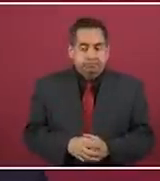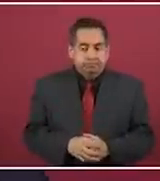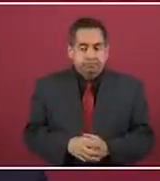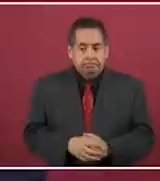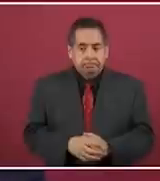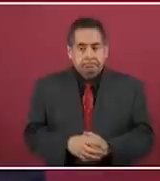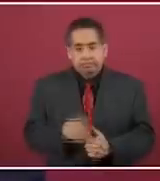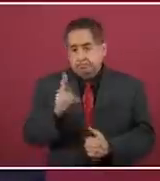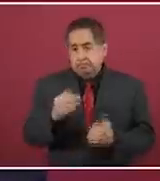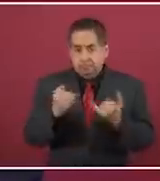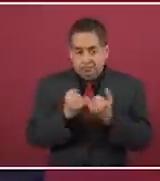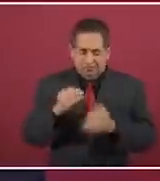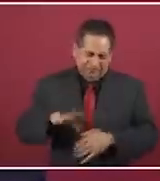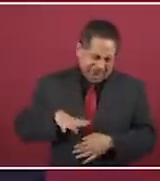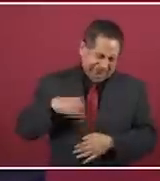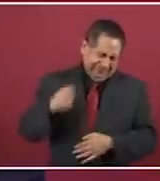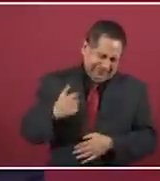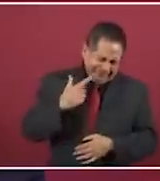Como nos costó tanto